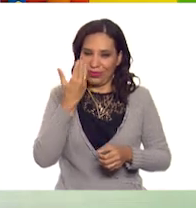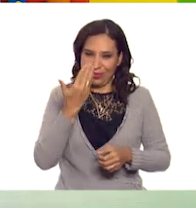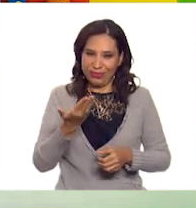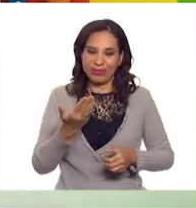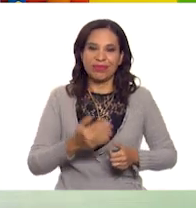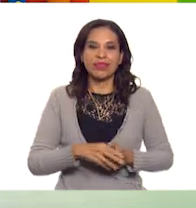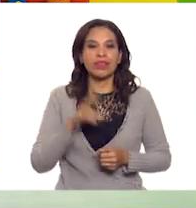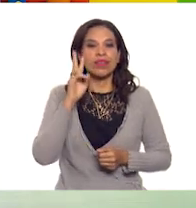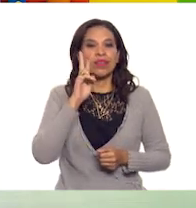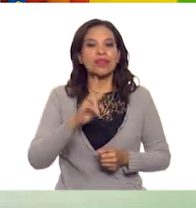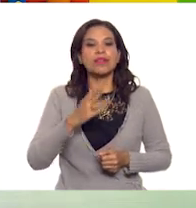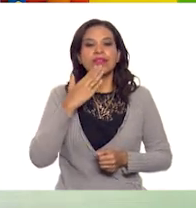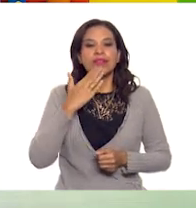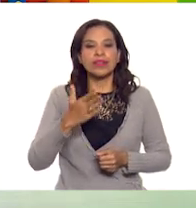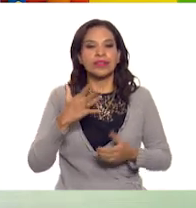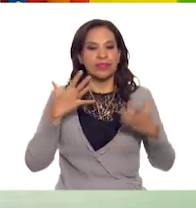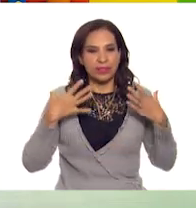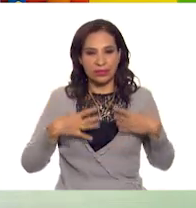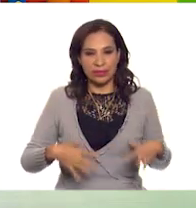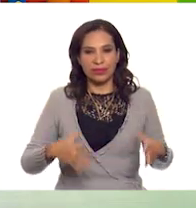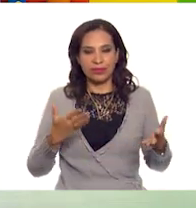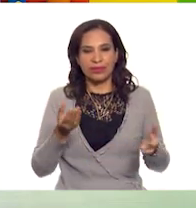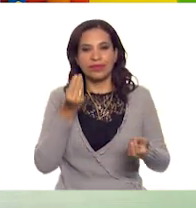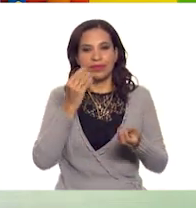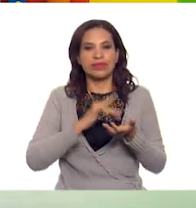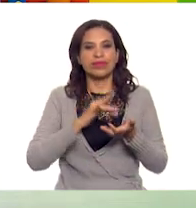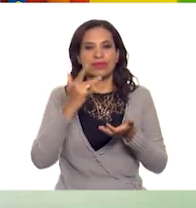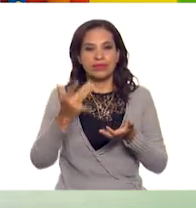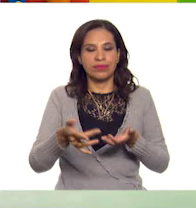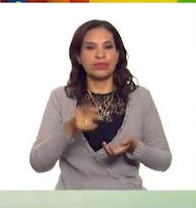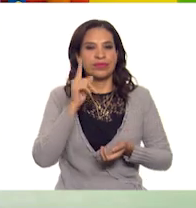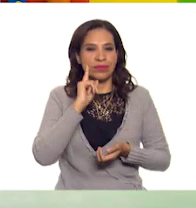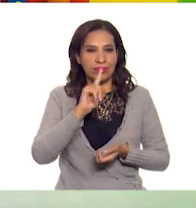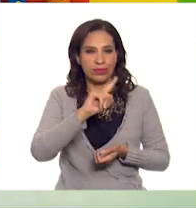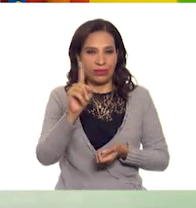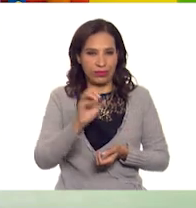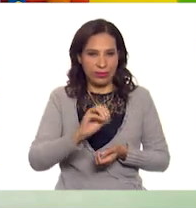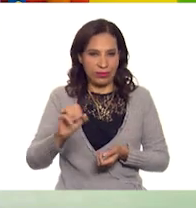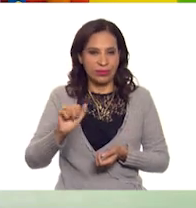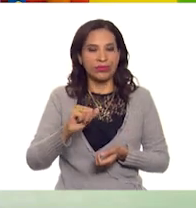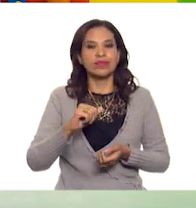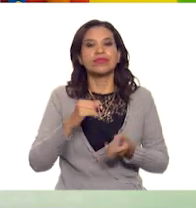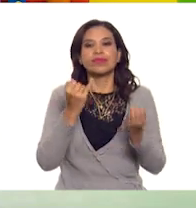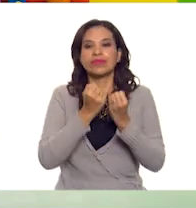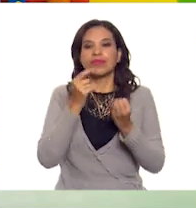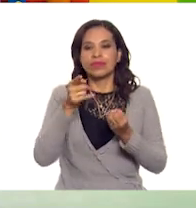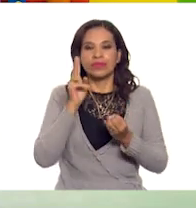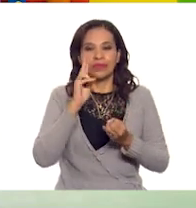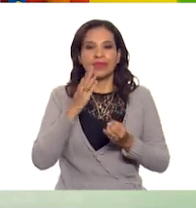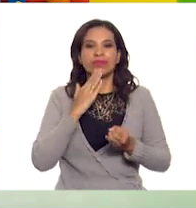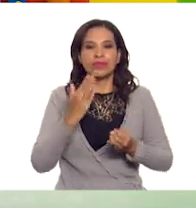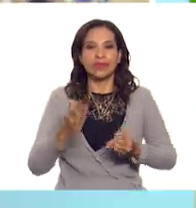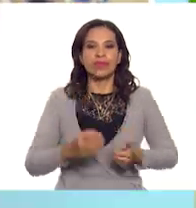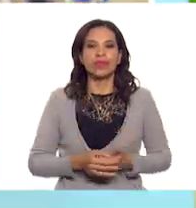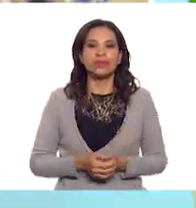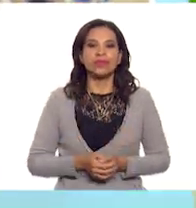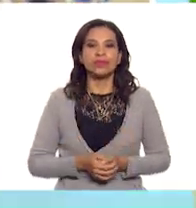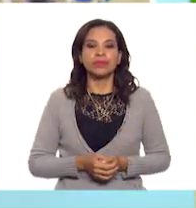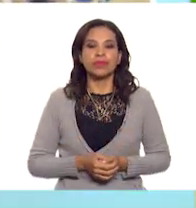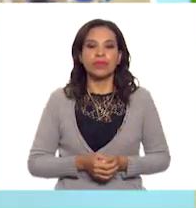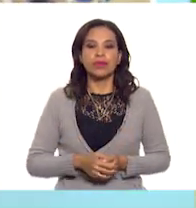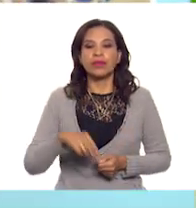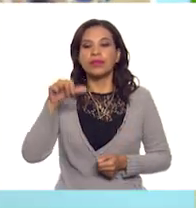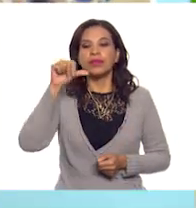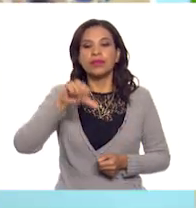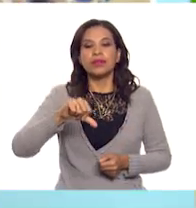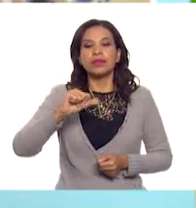decirte qué bien te ves con ese atuendo, ¿eh? Muchas gracias, Sohar. También tú te ves muy bien. Gracias. Pues